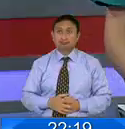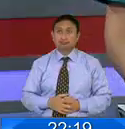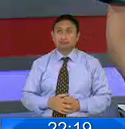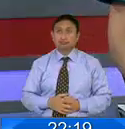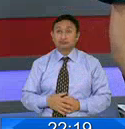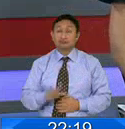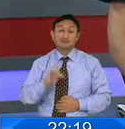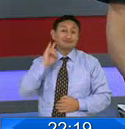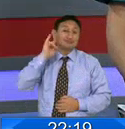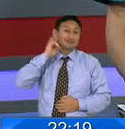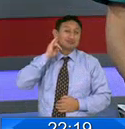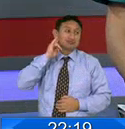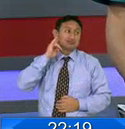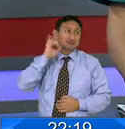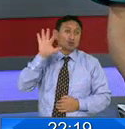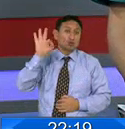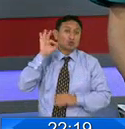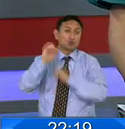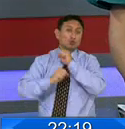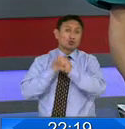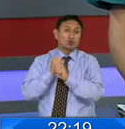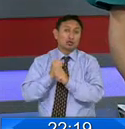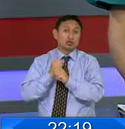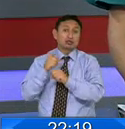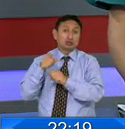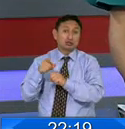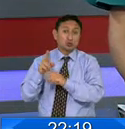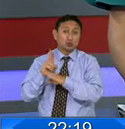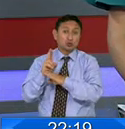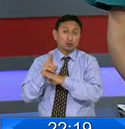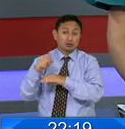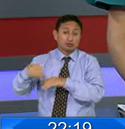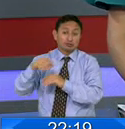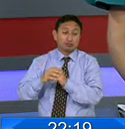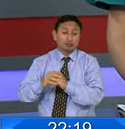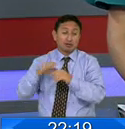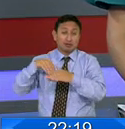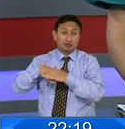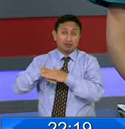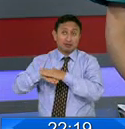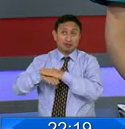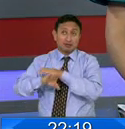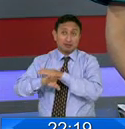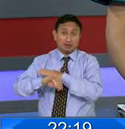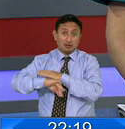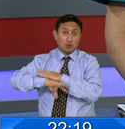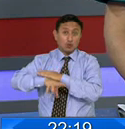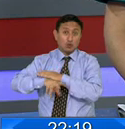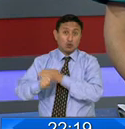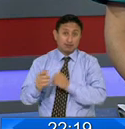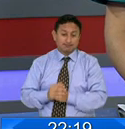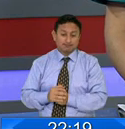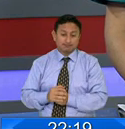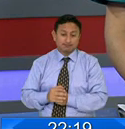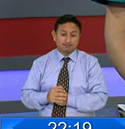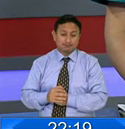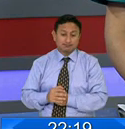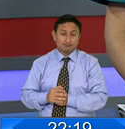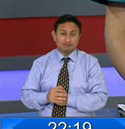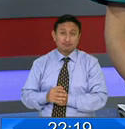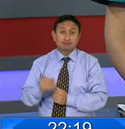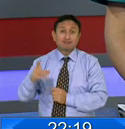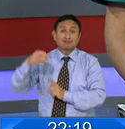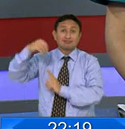Una niña de aproximadamente 9 años habría sido utilizada para robar en unidades económicas. En San Antonio